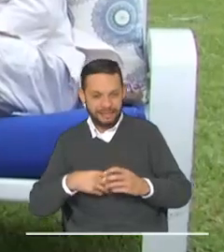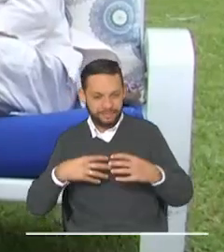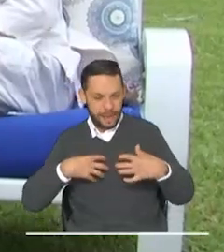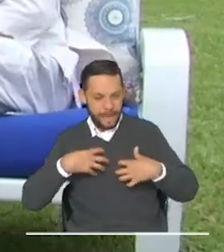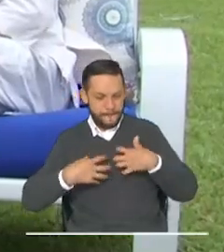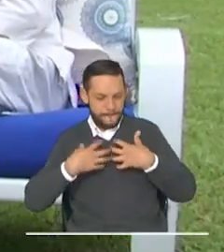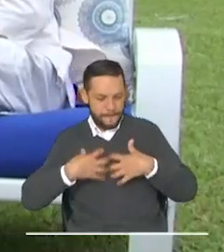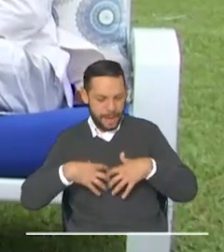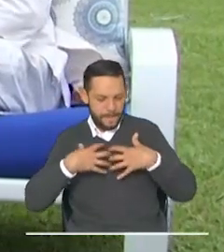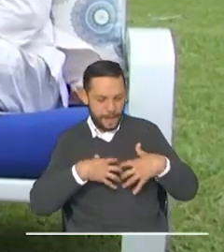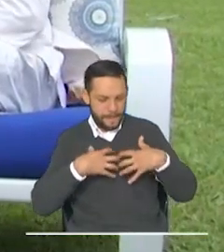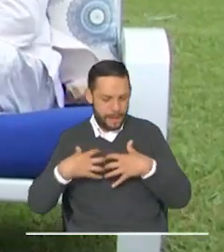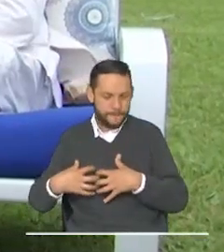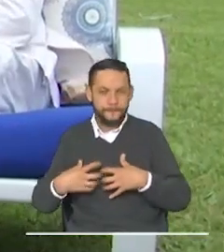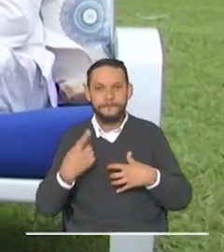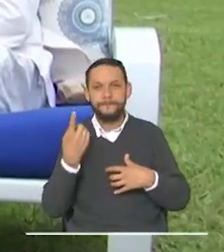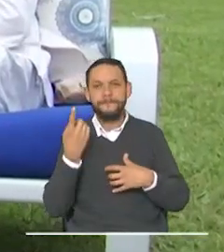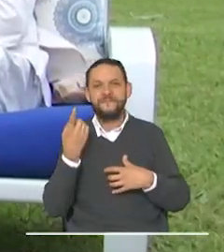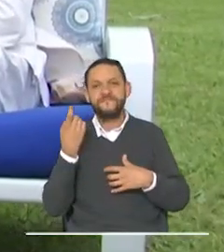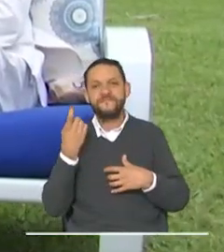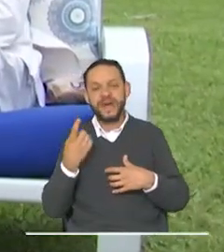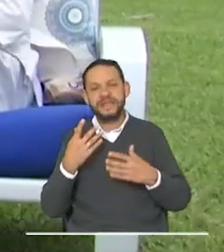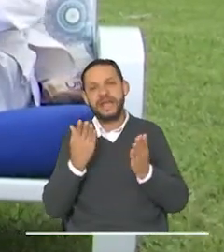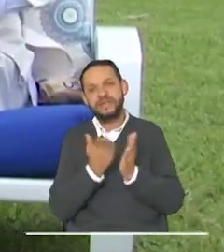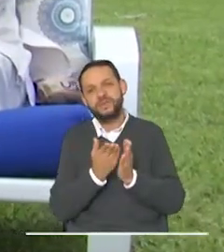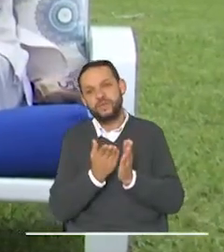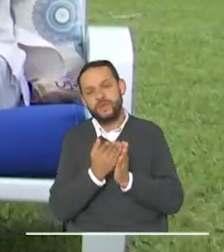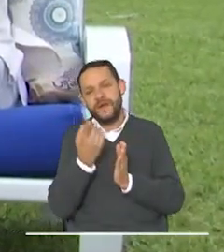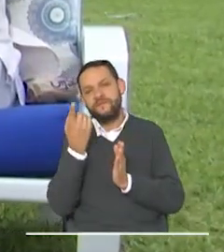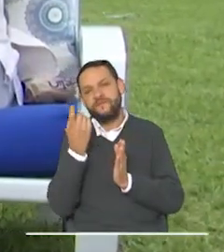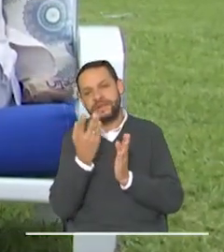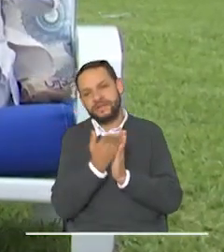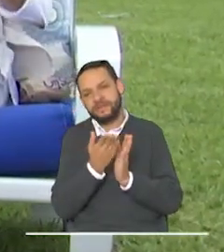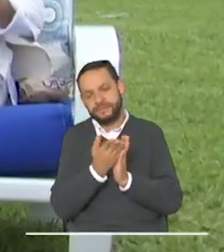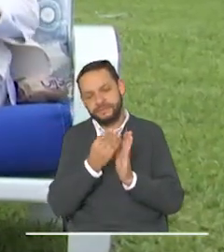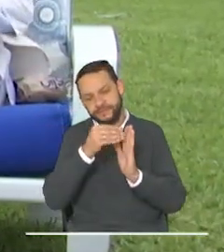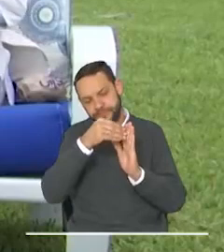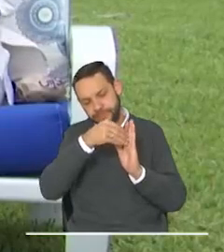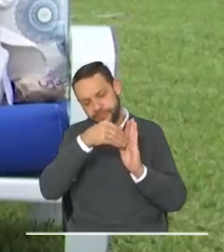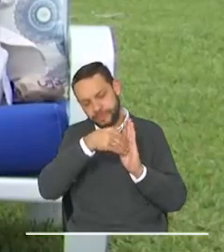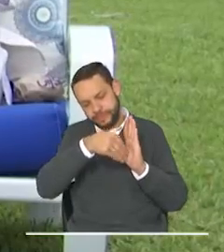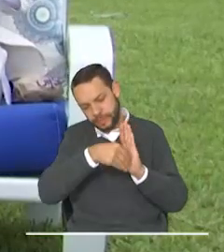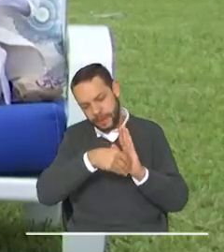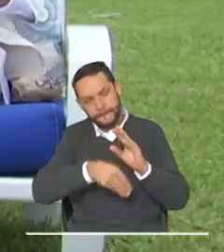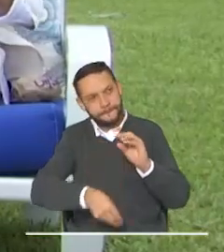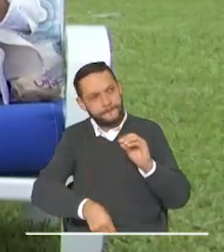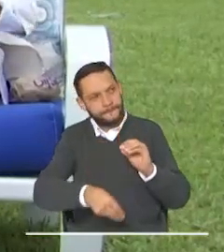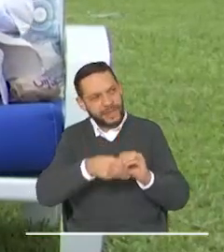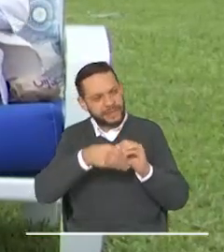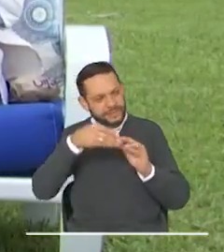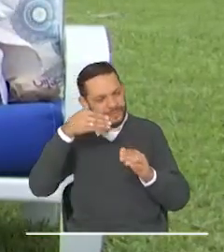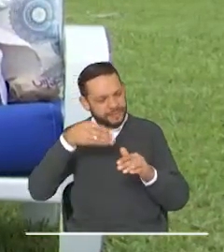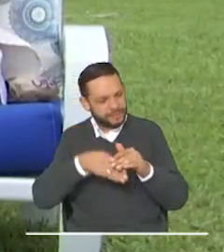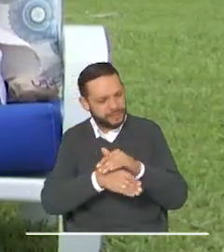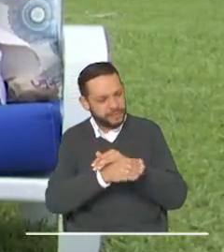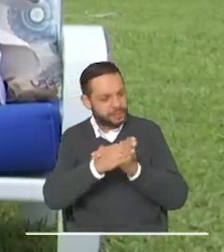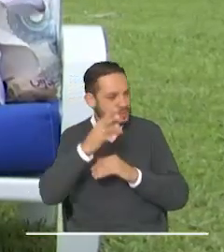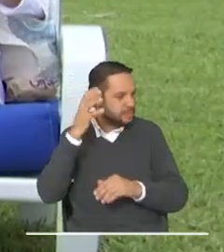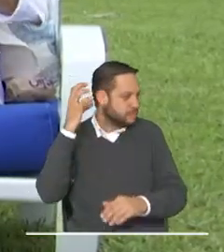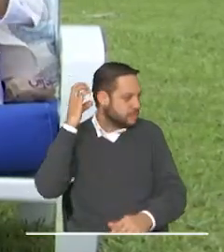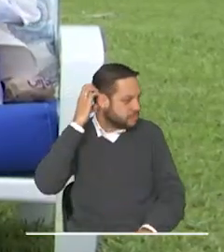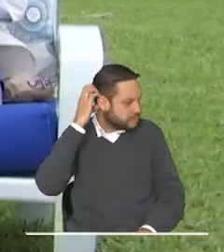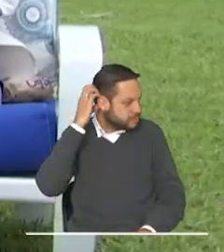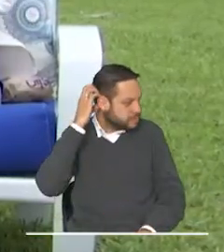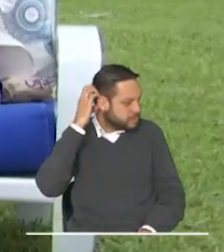eso hay un desconocimiento total luego de entrar a conocer ese cerebro y a conocer